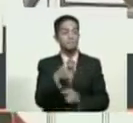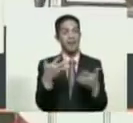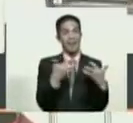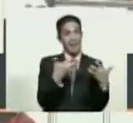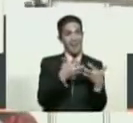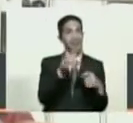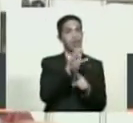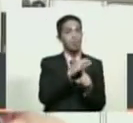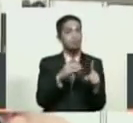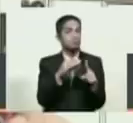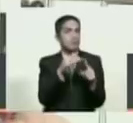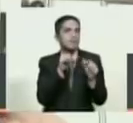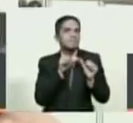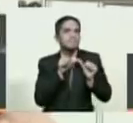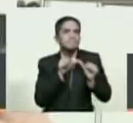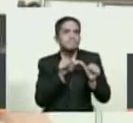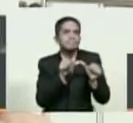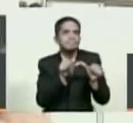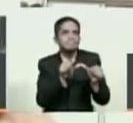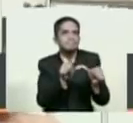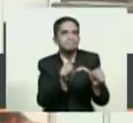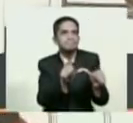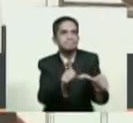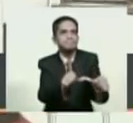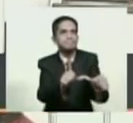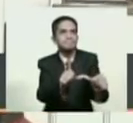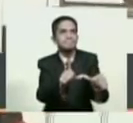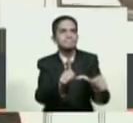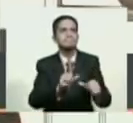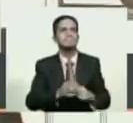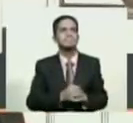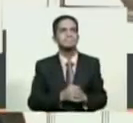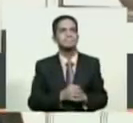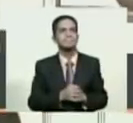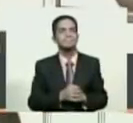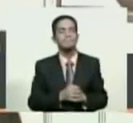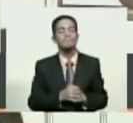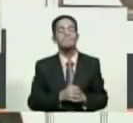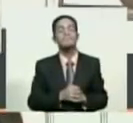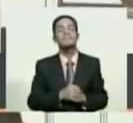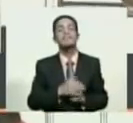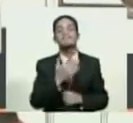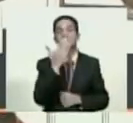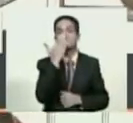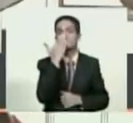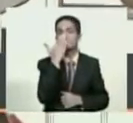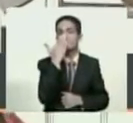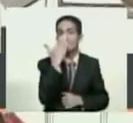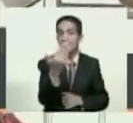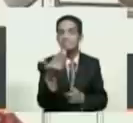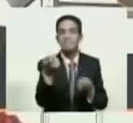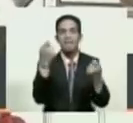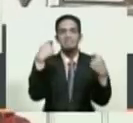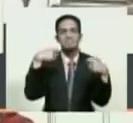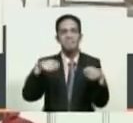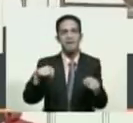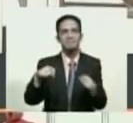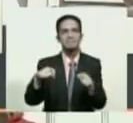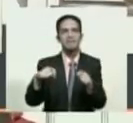no se detiene, está ahí activa a todo minuto. Y frente a los intentos de homogeneización y